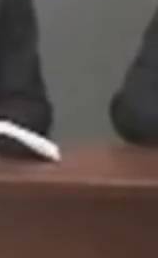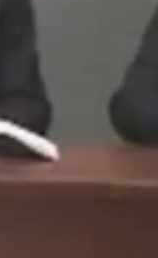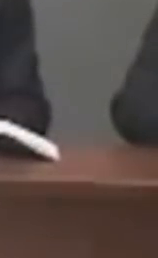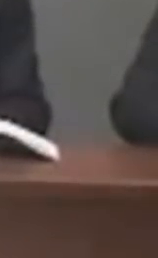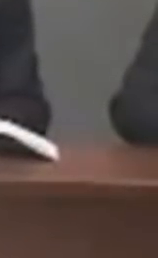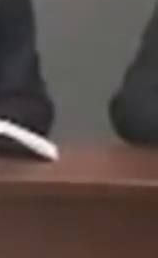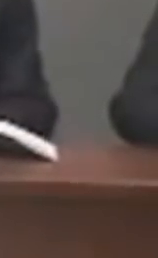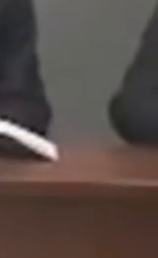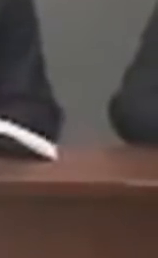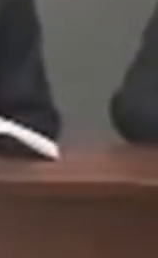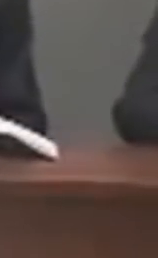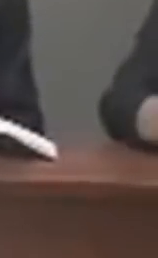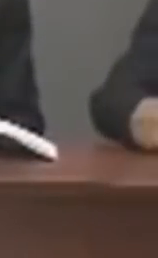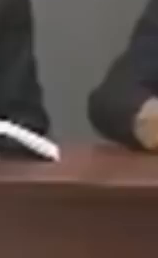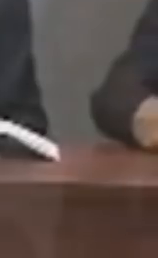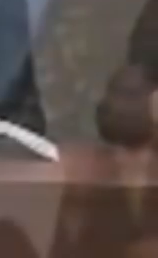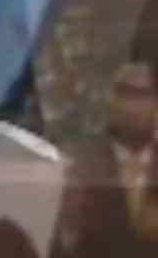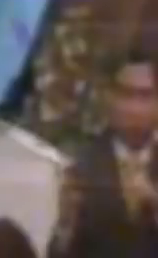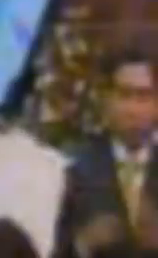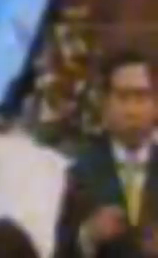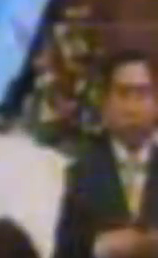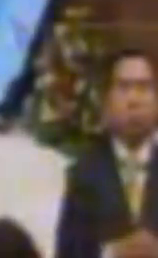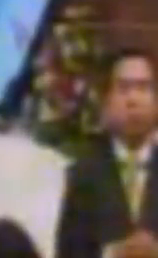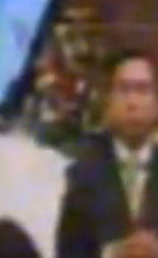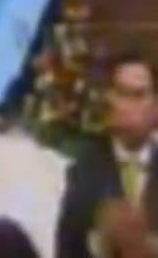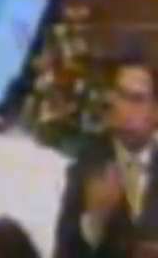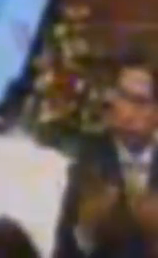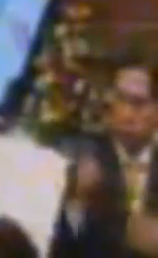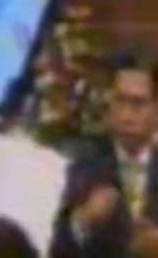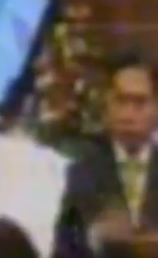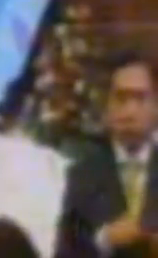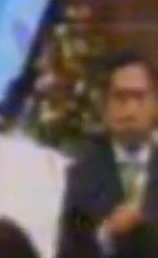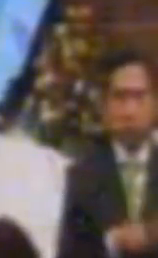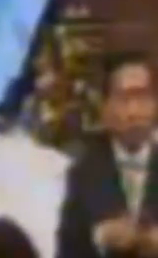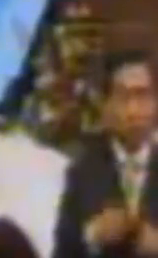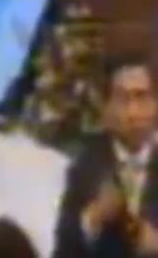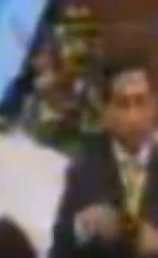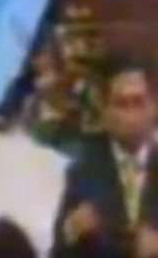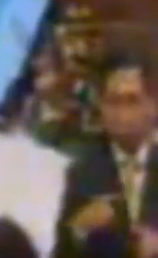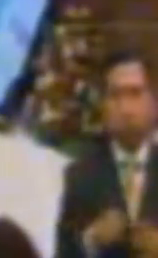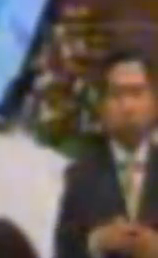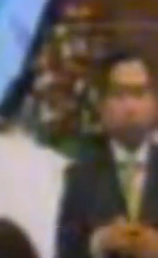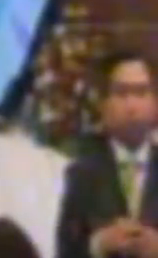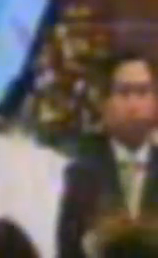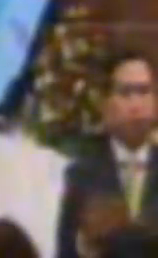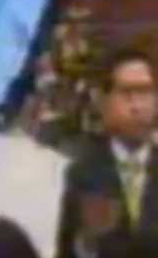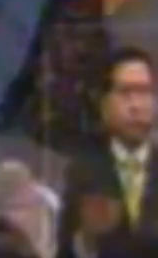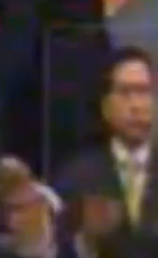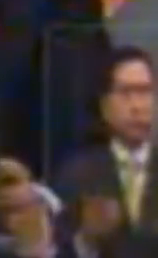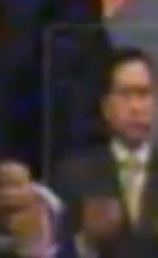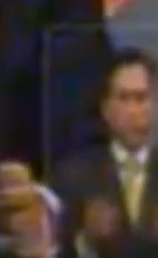que se firmaron tres acuerdos sobre este tema. Hablamos la necesidad también de hacer